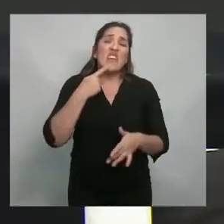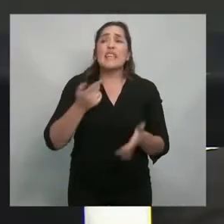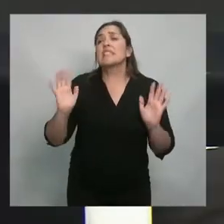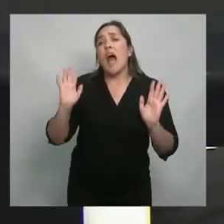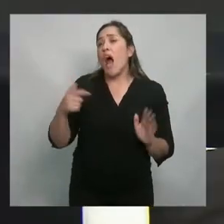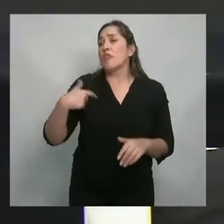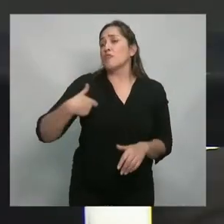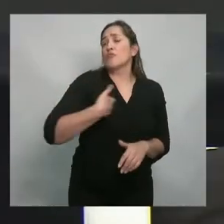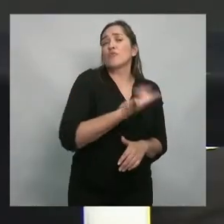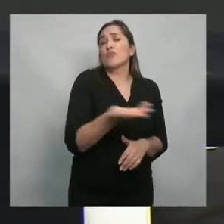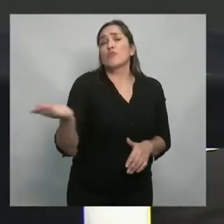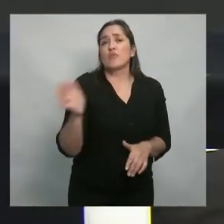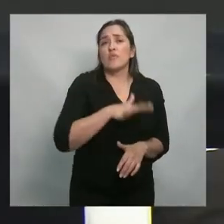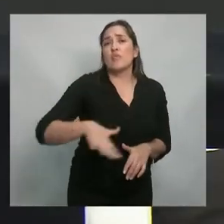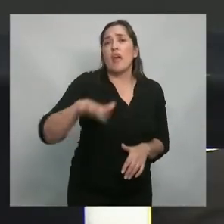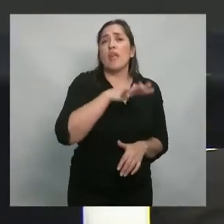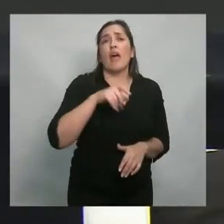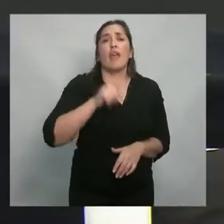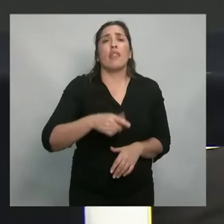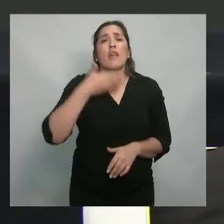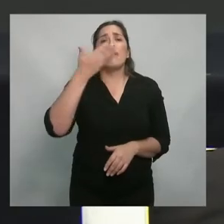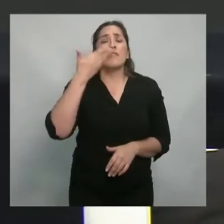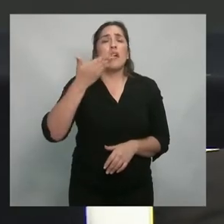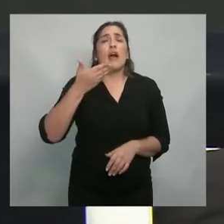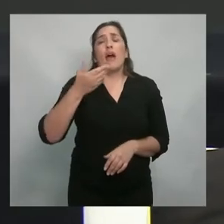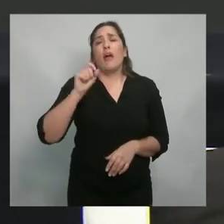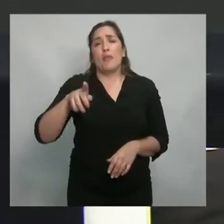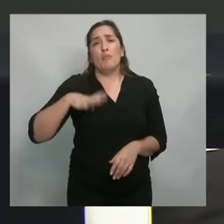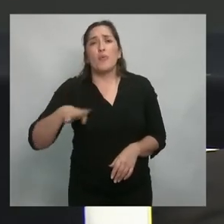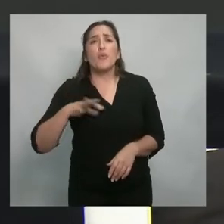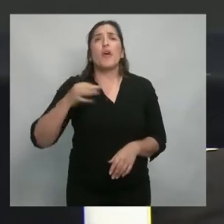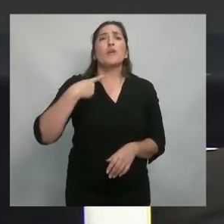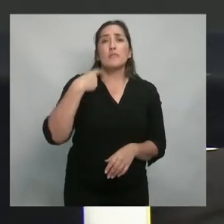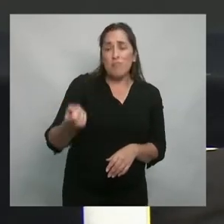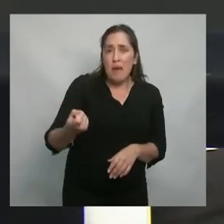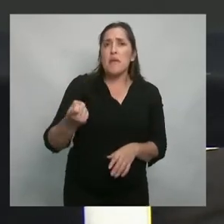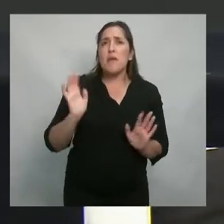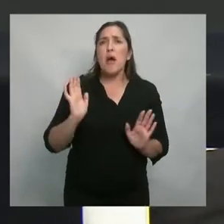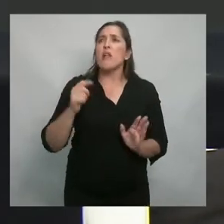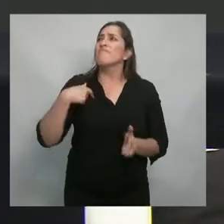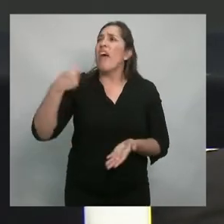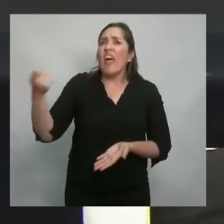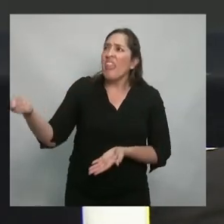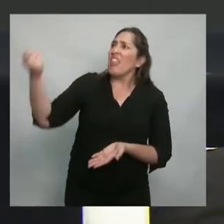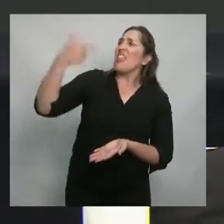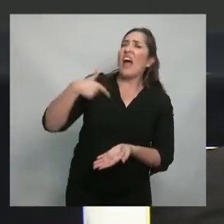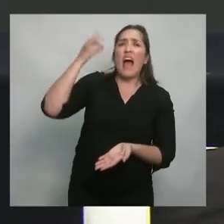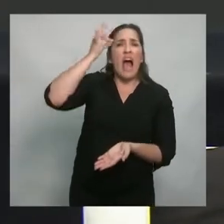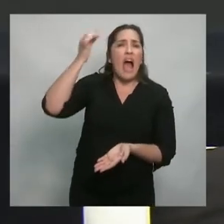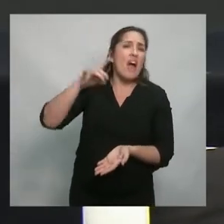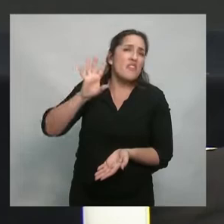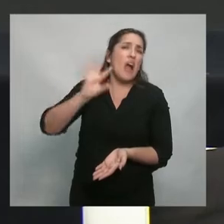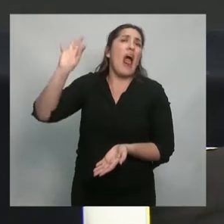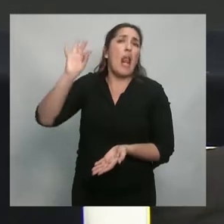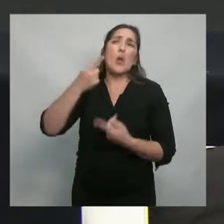nosotros somos sociedades básicamente hispanas o portuguesas y solamente tenemos una aportación africana,